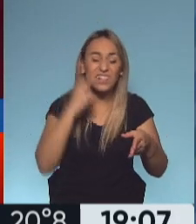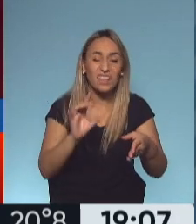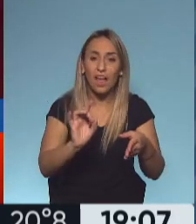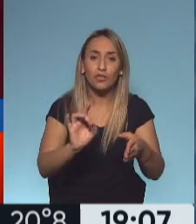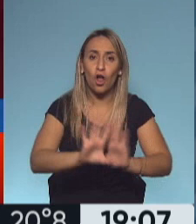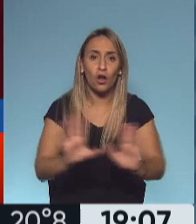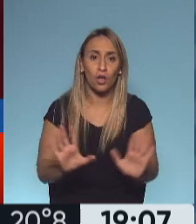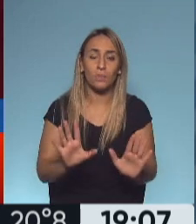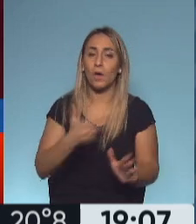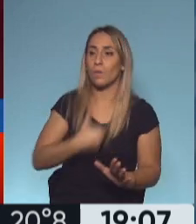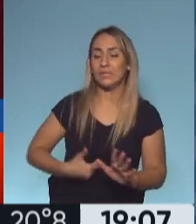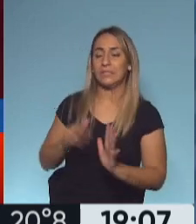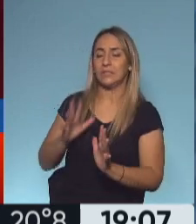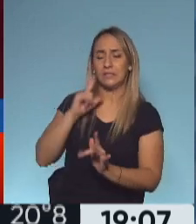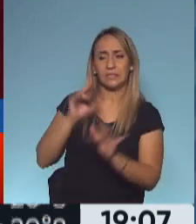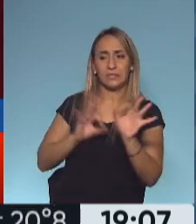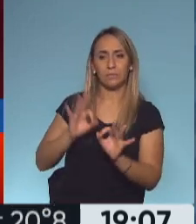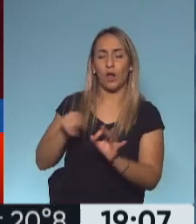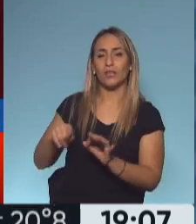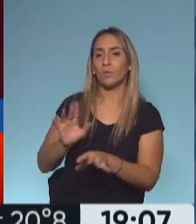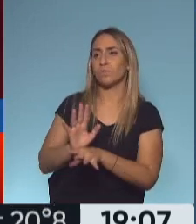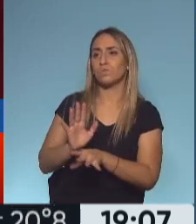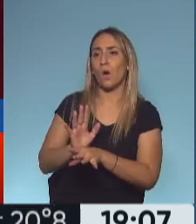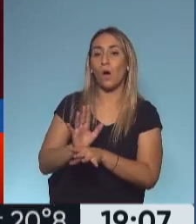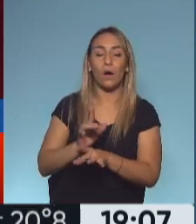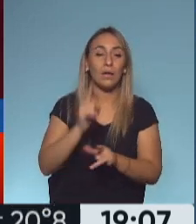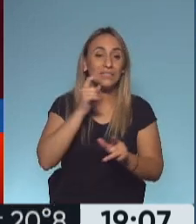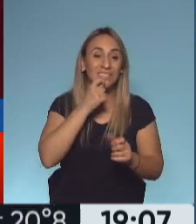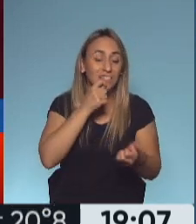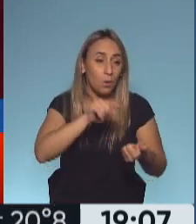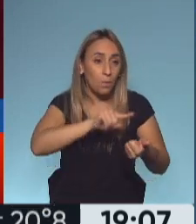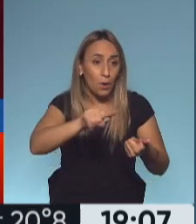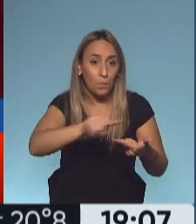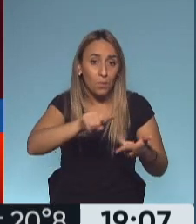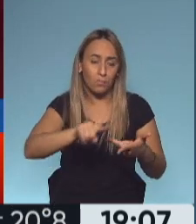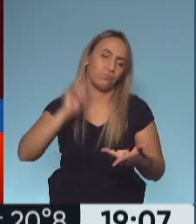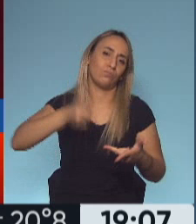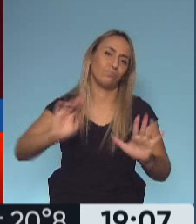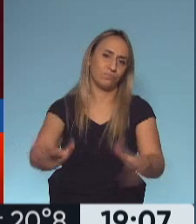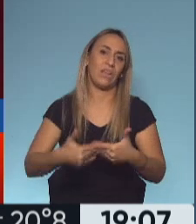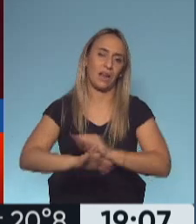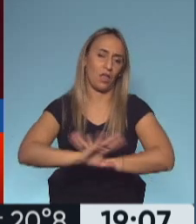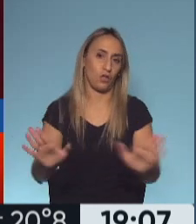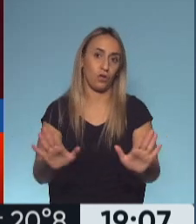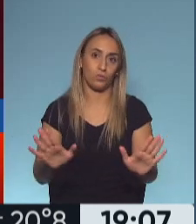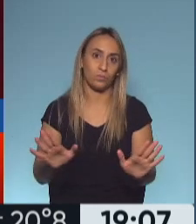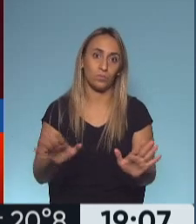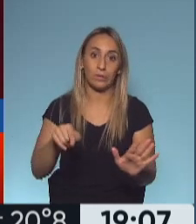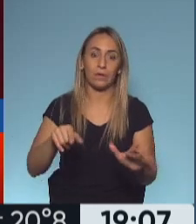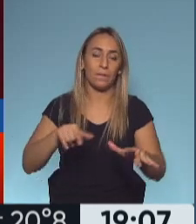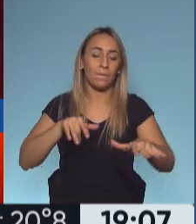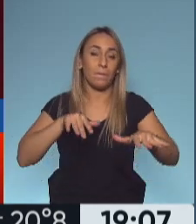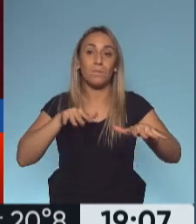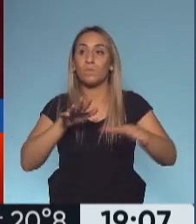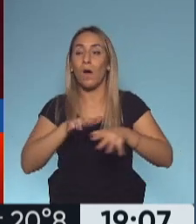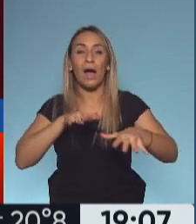pero justamente se reservaría esto como última medida, porque ahí sí se frenaría toda la actividad. Se va a tratar